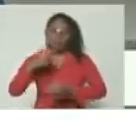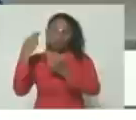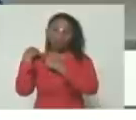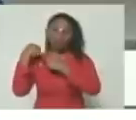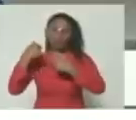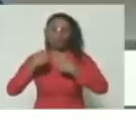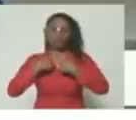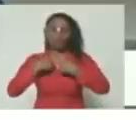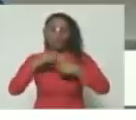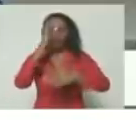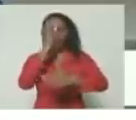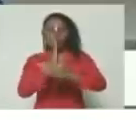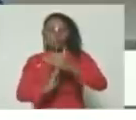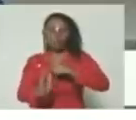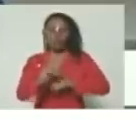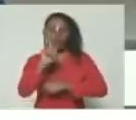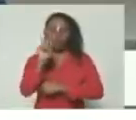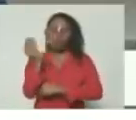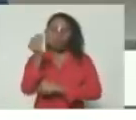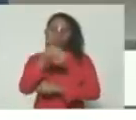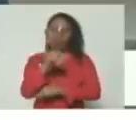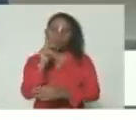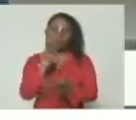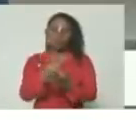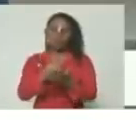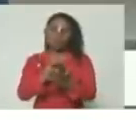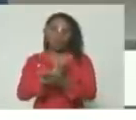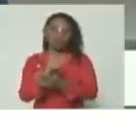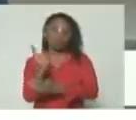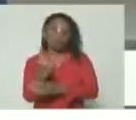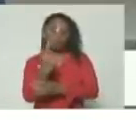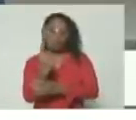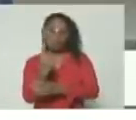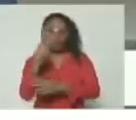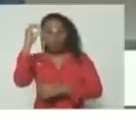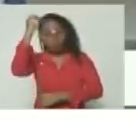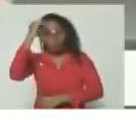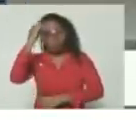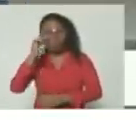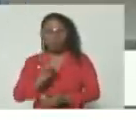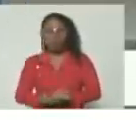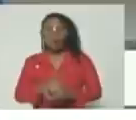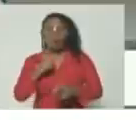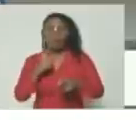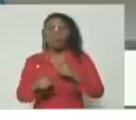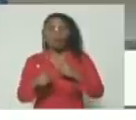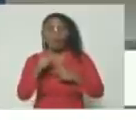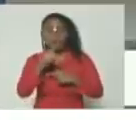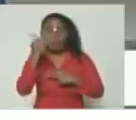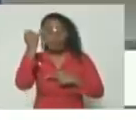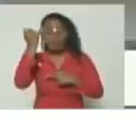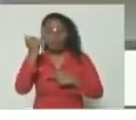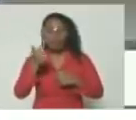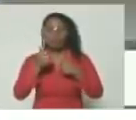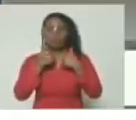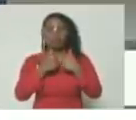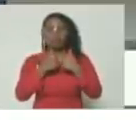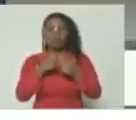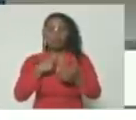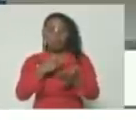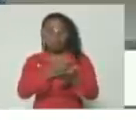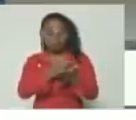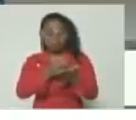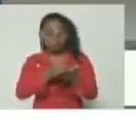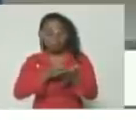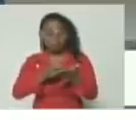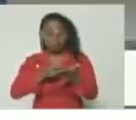soy humildemente uno más. ¿Qué opina? Pero me parece buena idea. He tomado nota de todo lo que